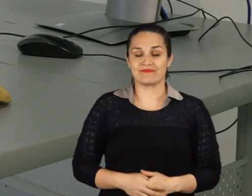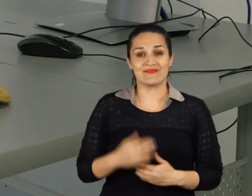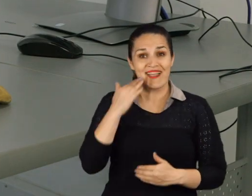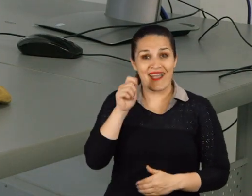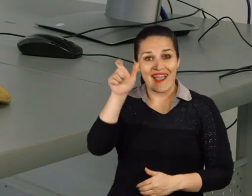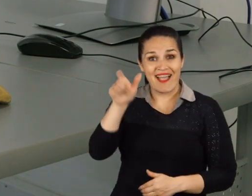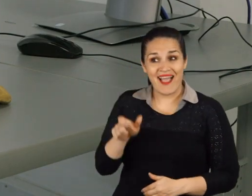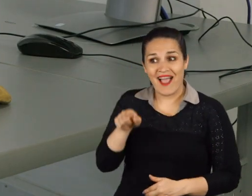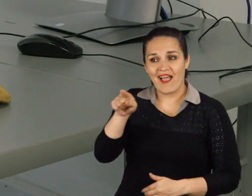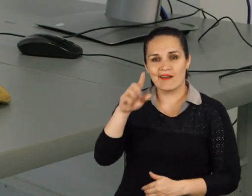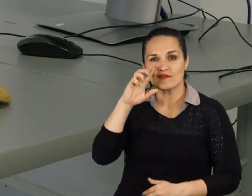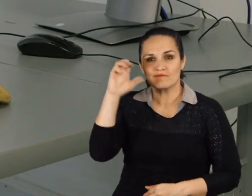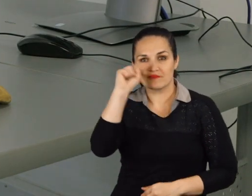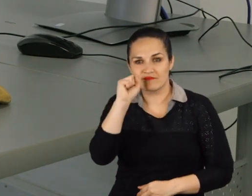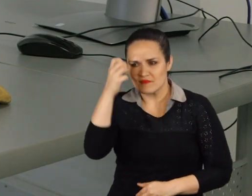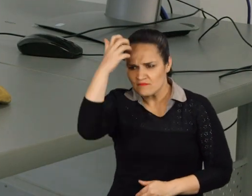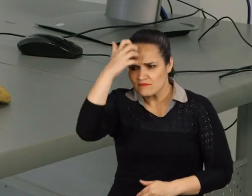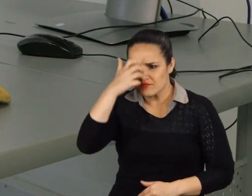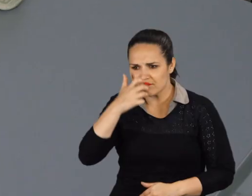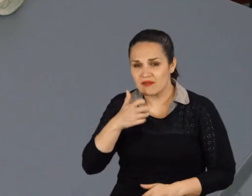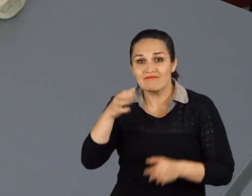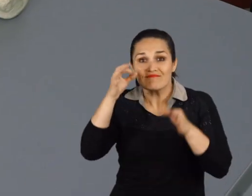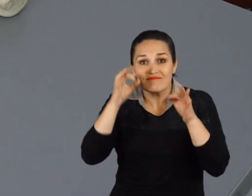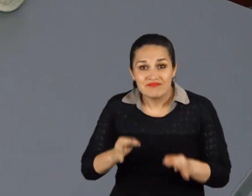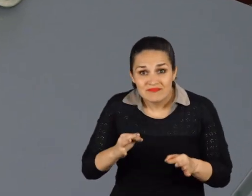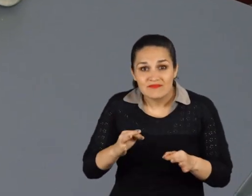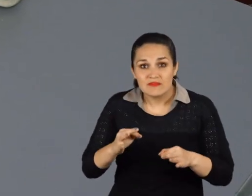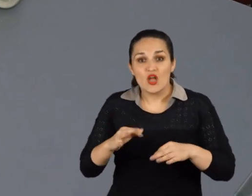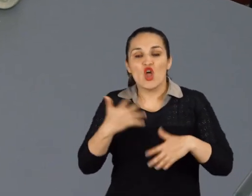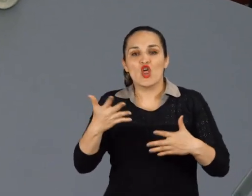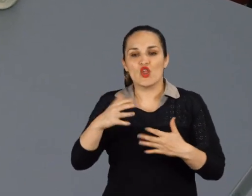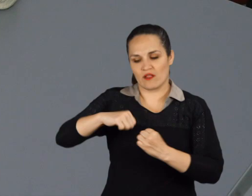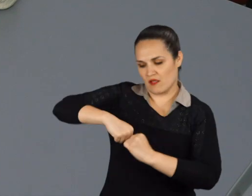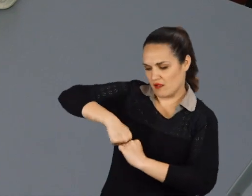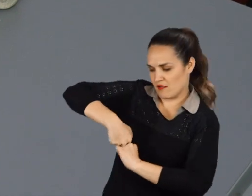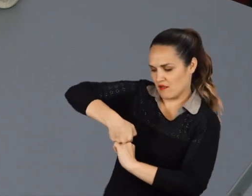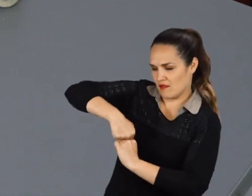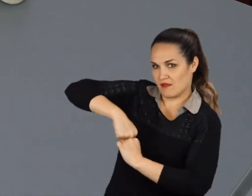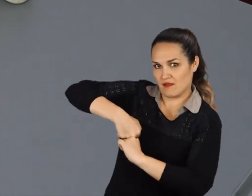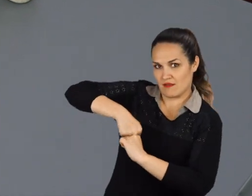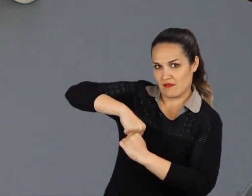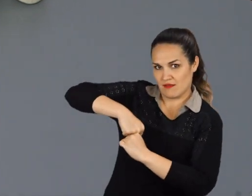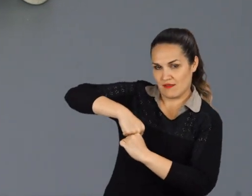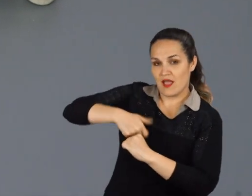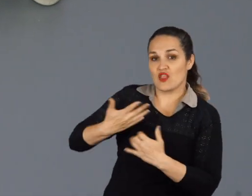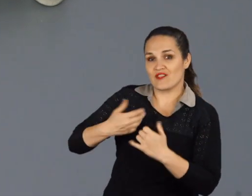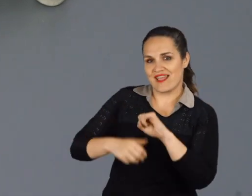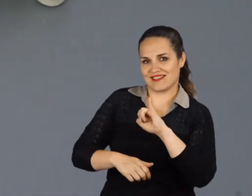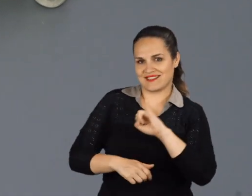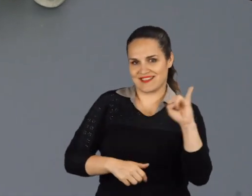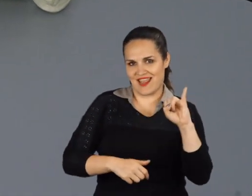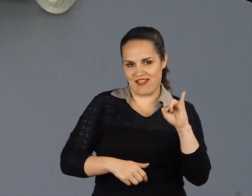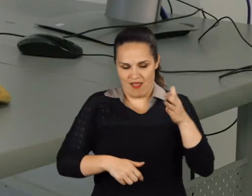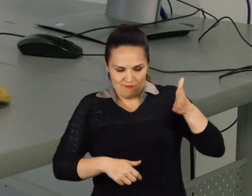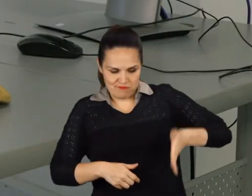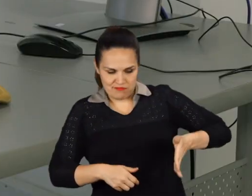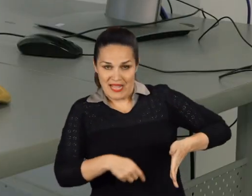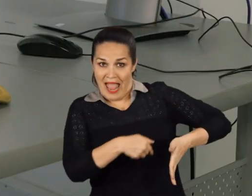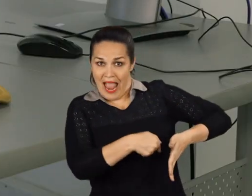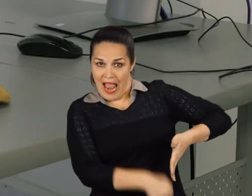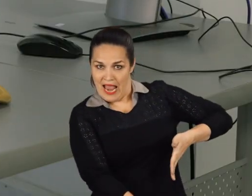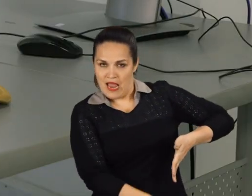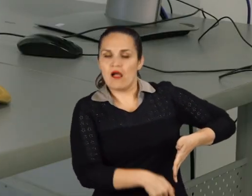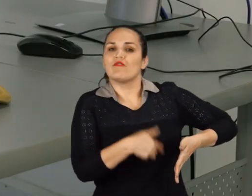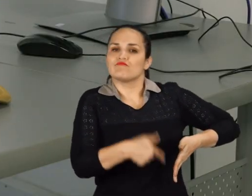muy maligno en el fémur distal izquierdo, nosotros procedimos, después